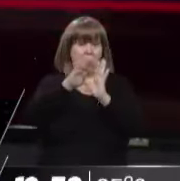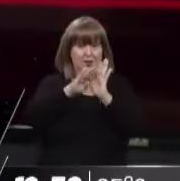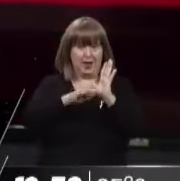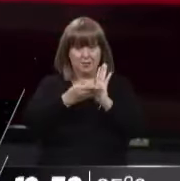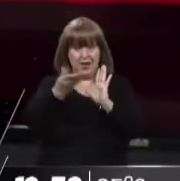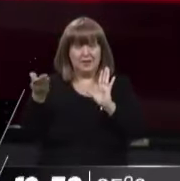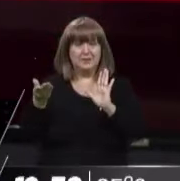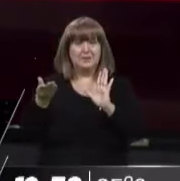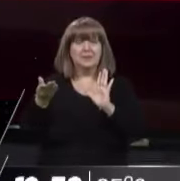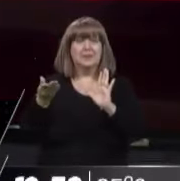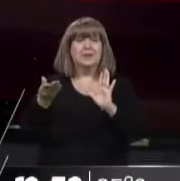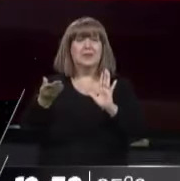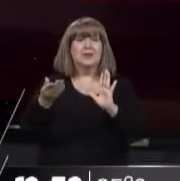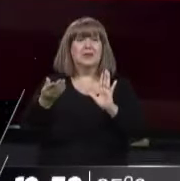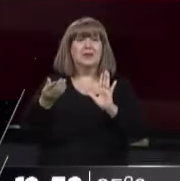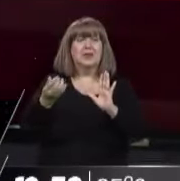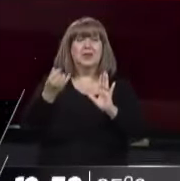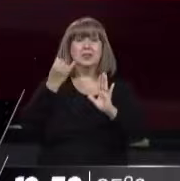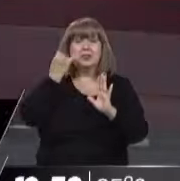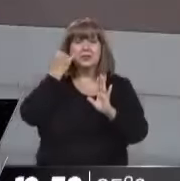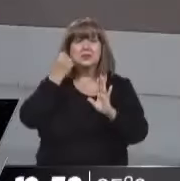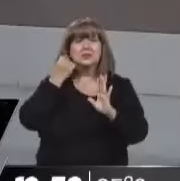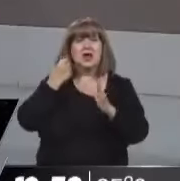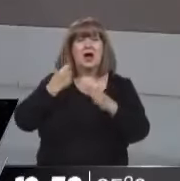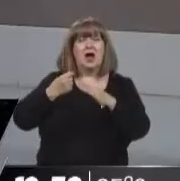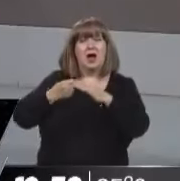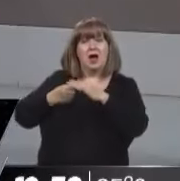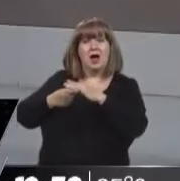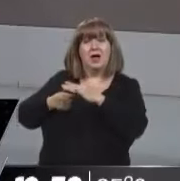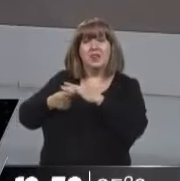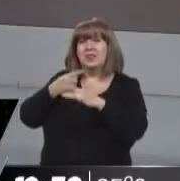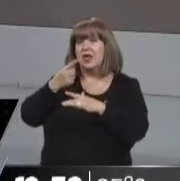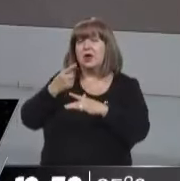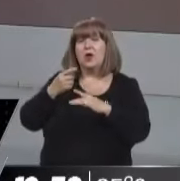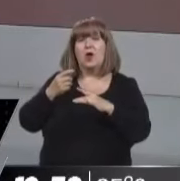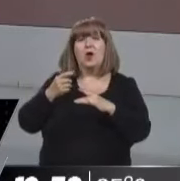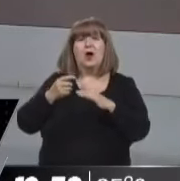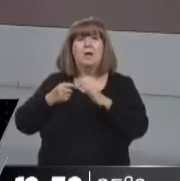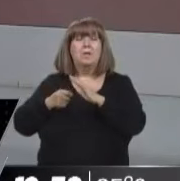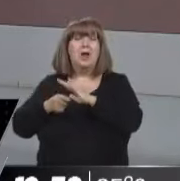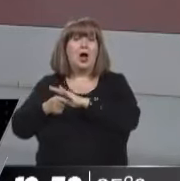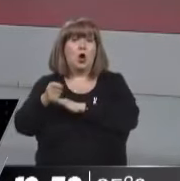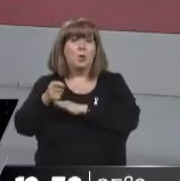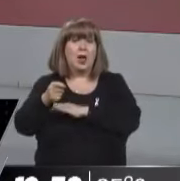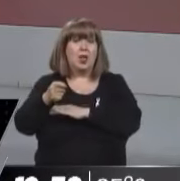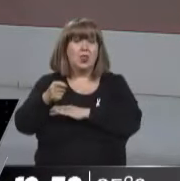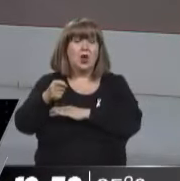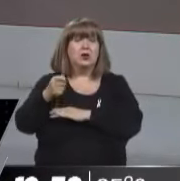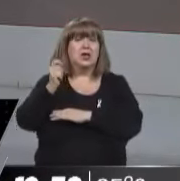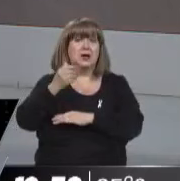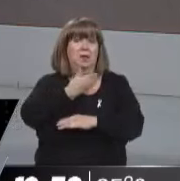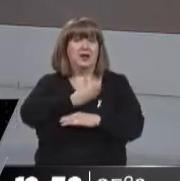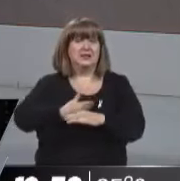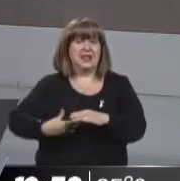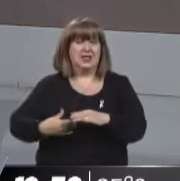sido coimeado por Alberto Fernández, nada menos, el presidente de la nación. Me ha coimeado varias veces. Me ha coimeado varias veces. Y